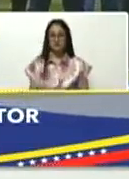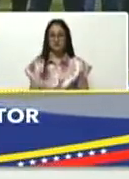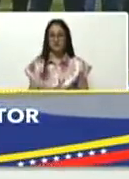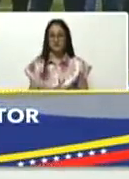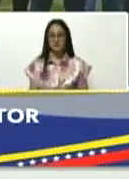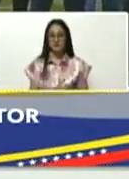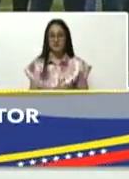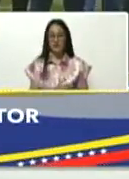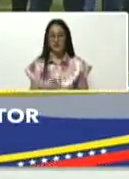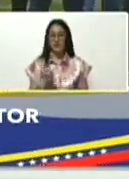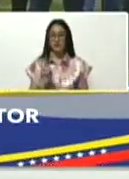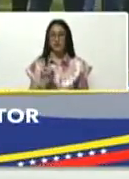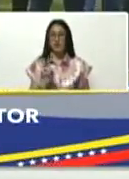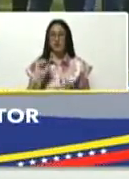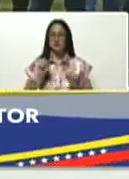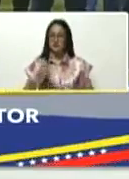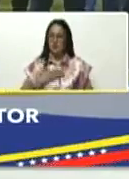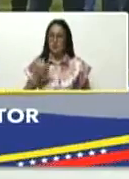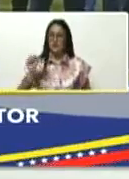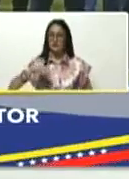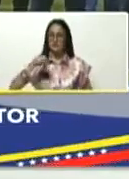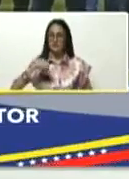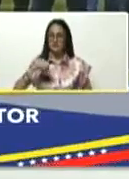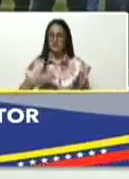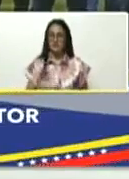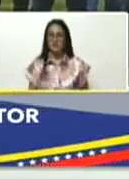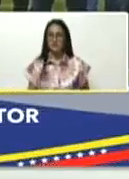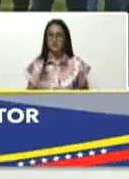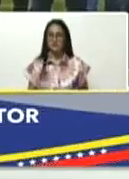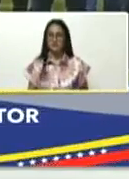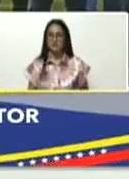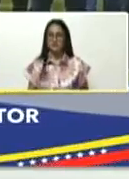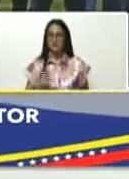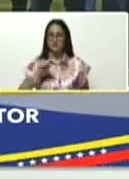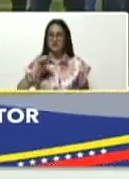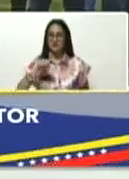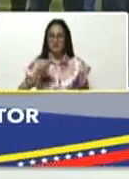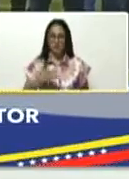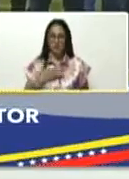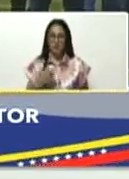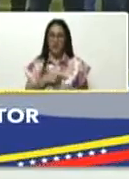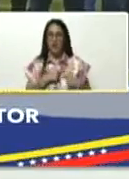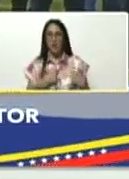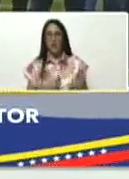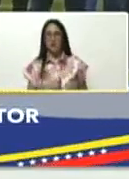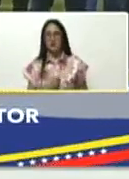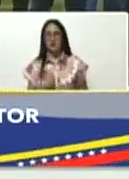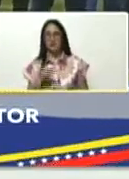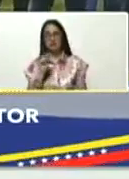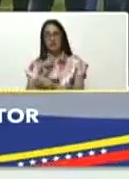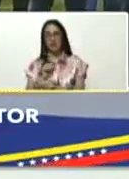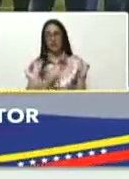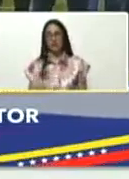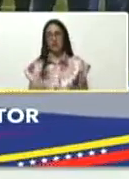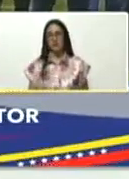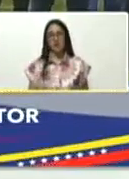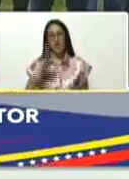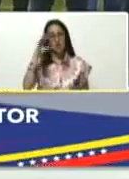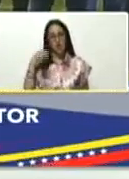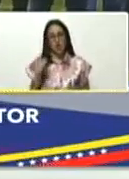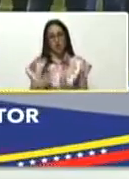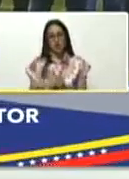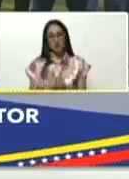Venezuela, sí se puede, sí se puede. Desde el corazón se los digo. Dios con